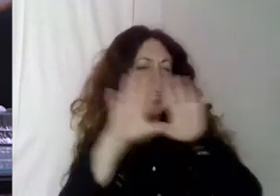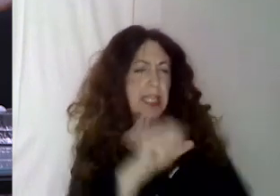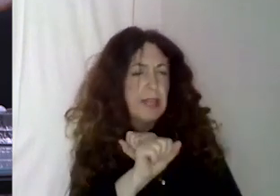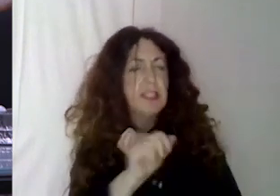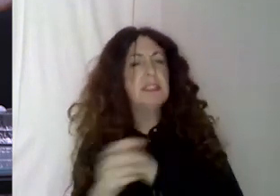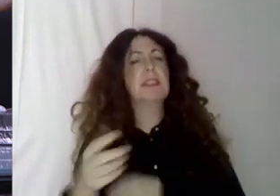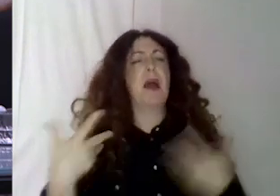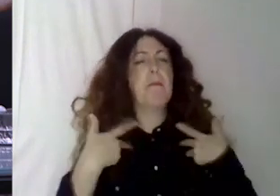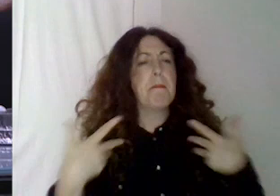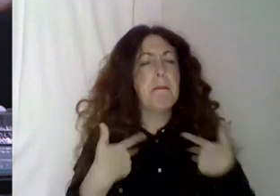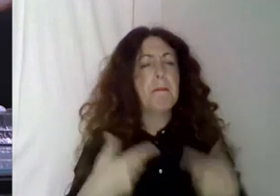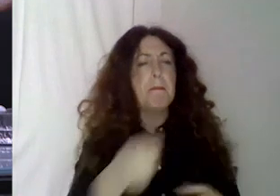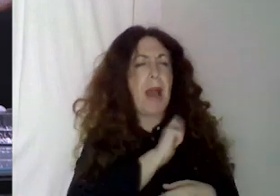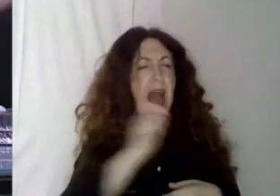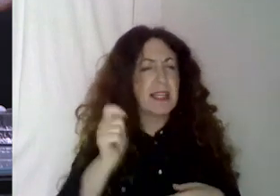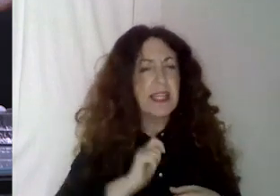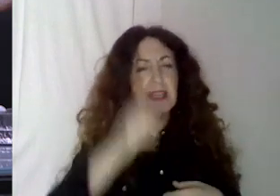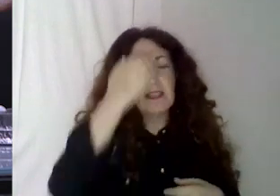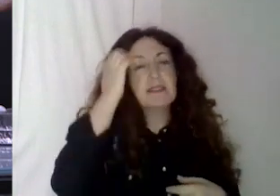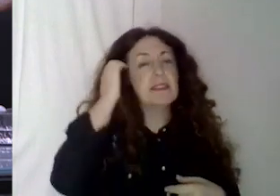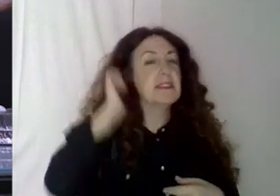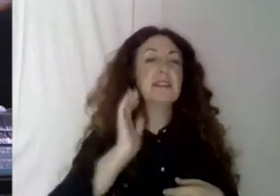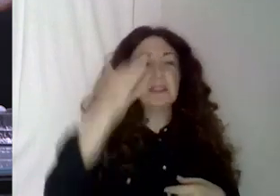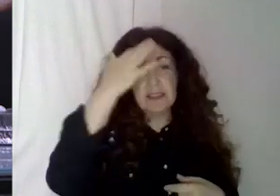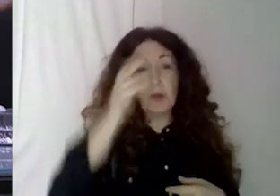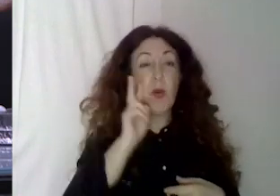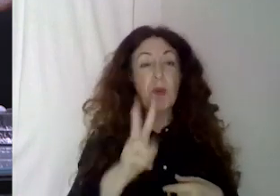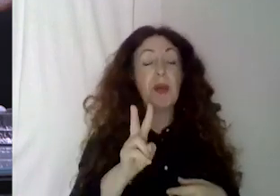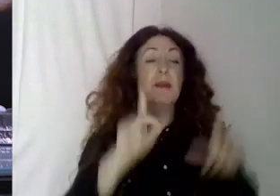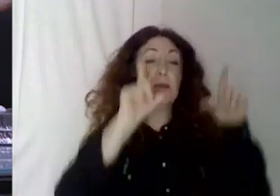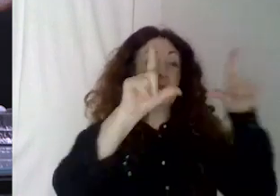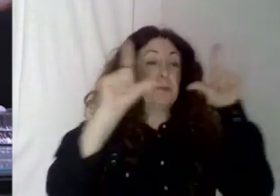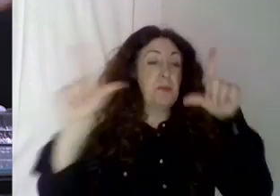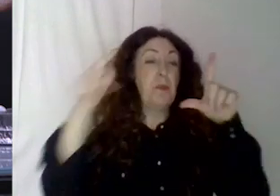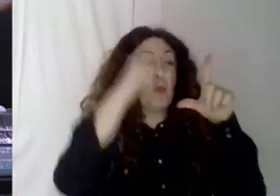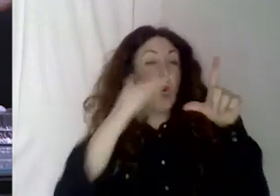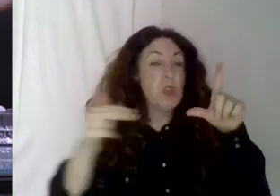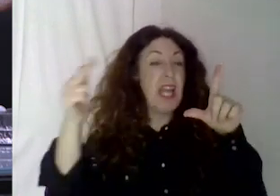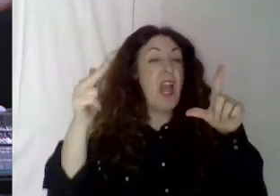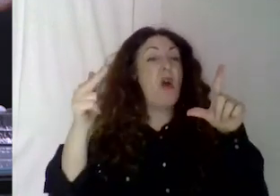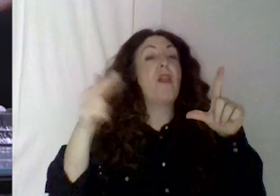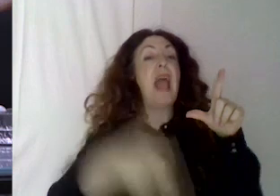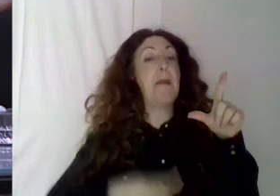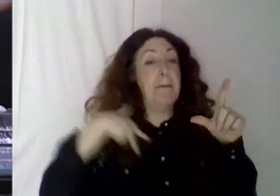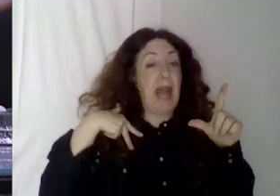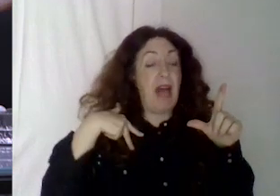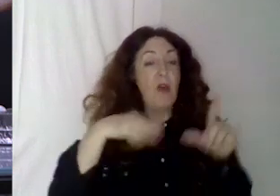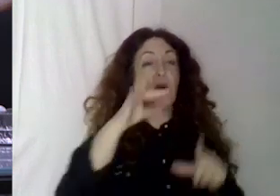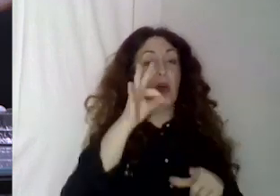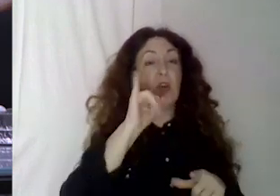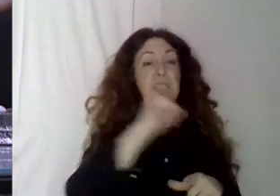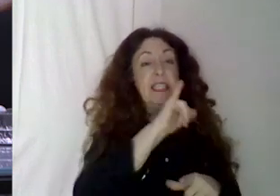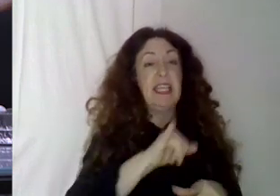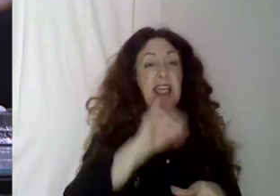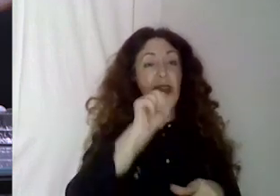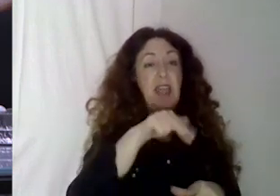excepcionalidad pictórica, a mí siempre, bueno, me preocupa un poco porque me parece, como antes decía, bueno, pues que de alguna manera por